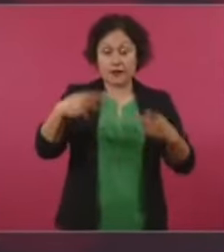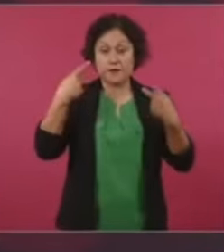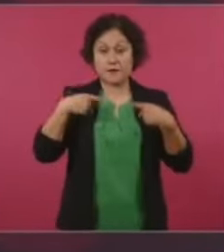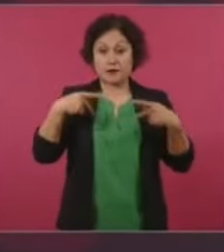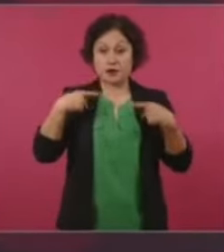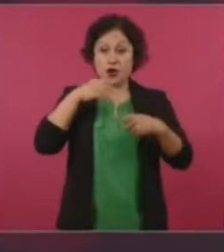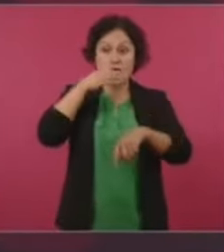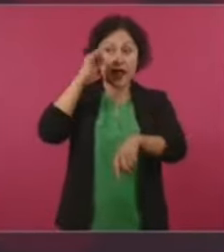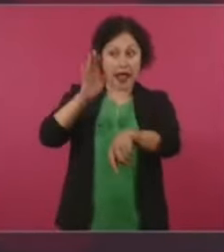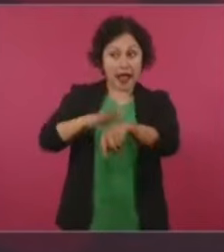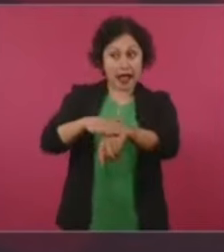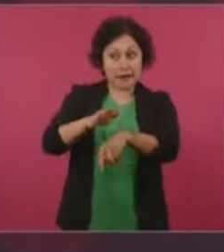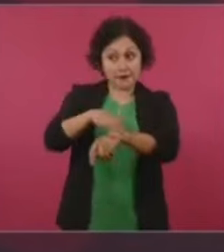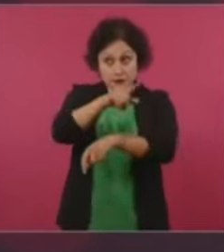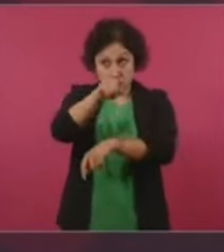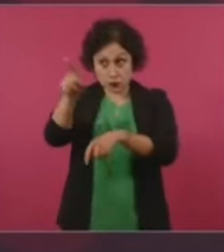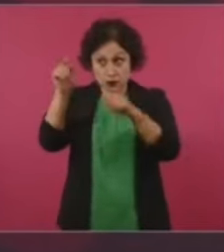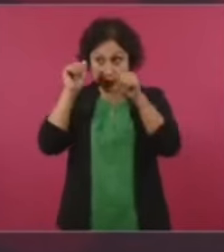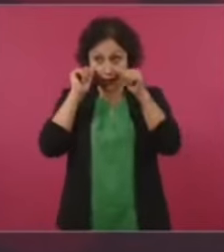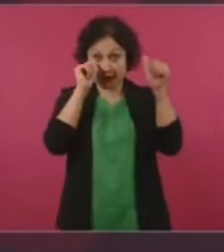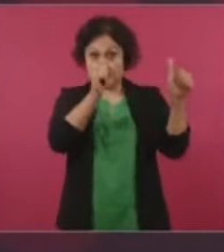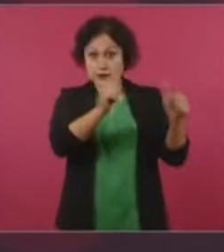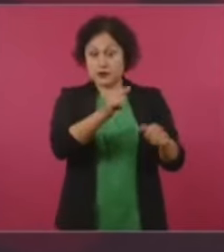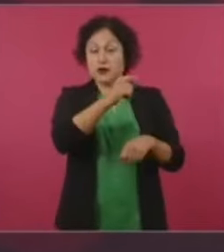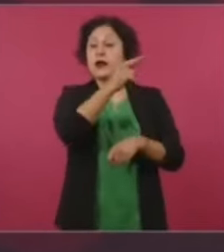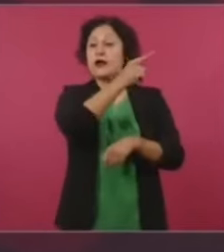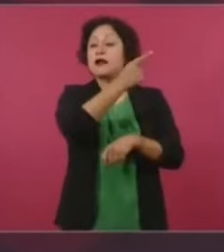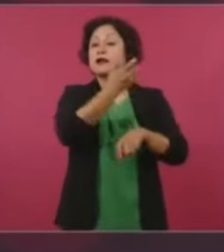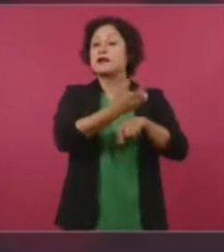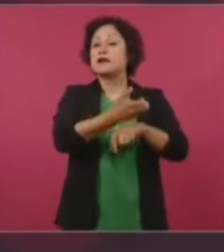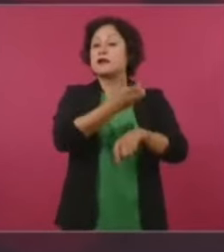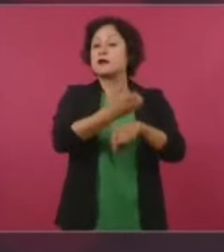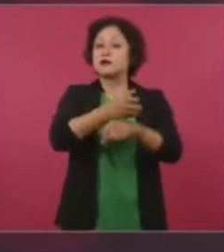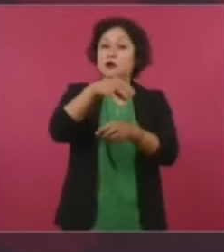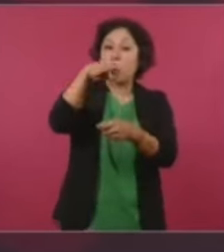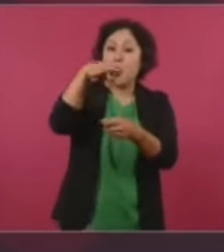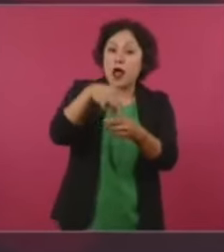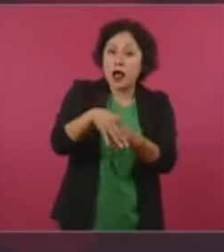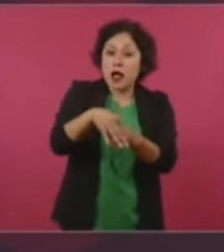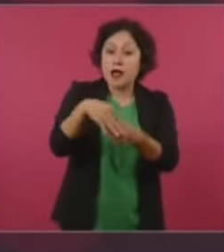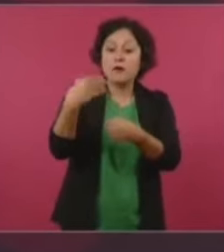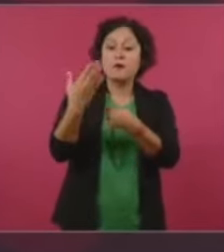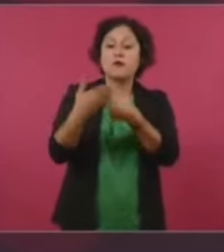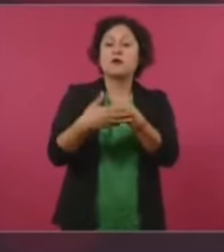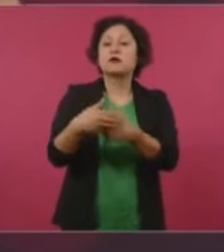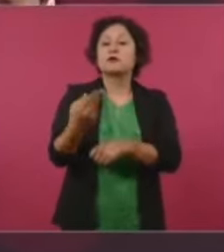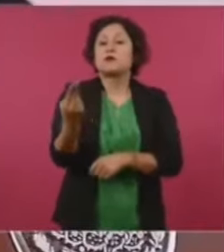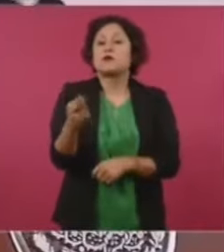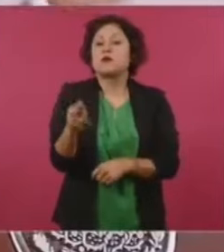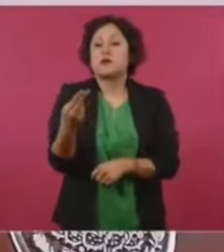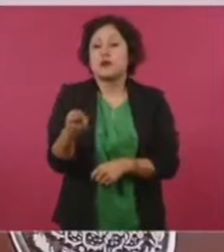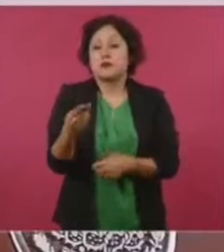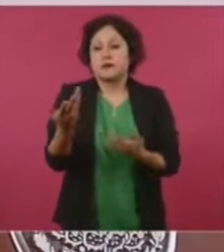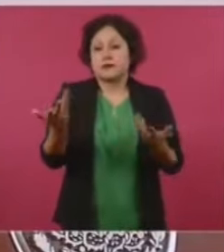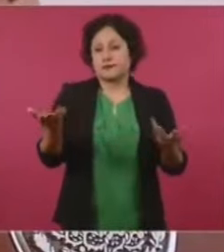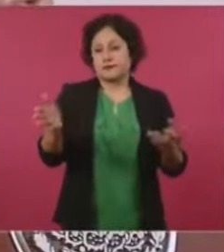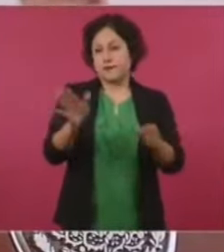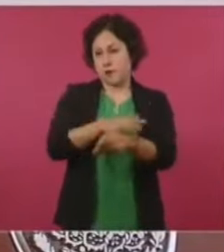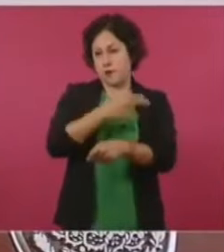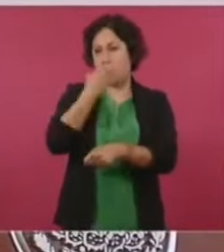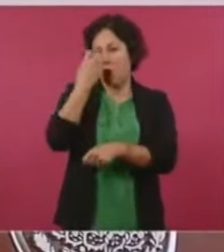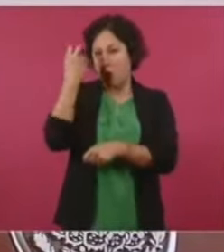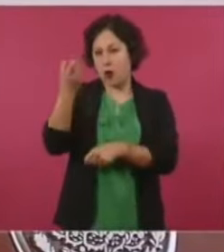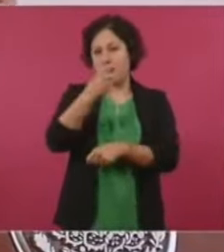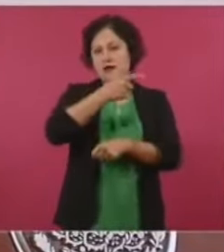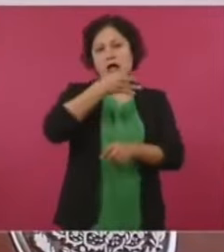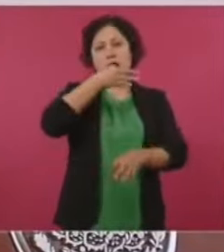Obrador ha dejado claro que respeta la opinión de Mike Pompeo, pero no comparte su punto de vista. Esto refleja la diversidad de